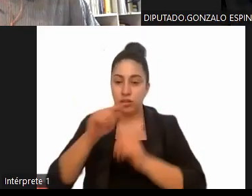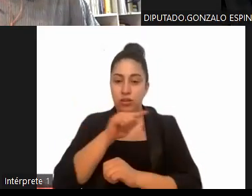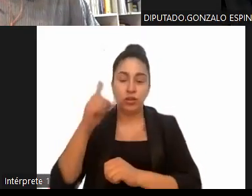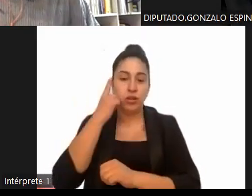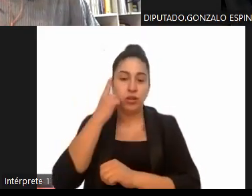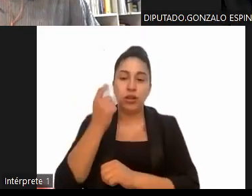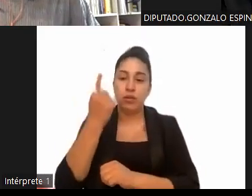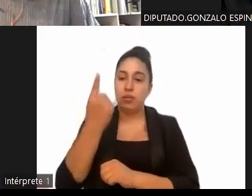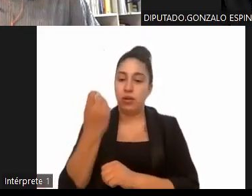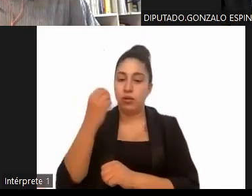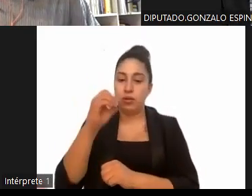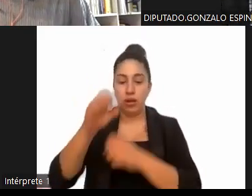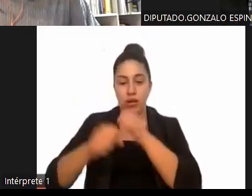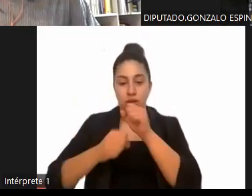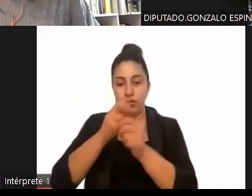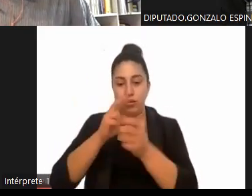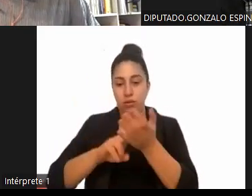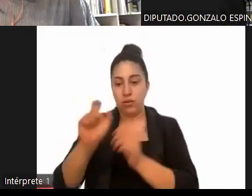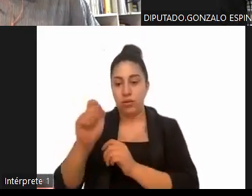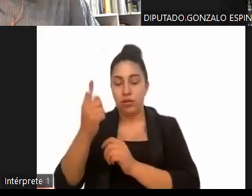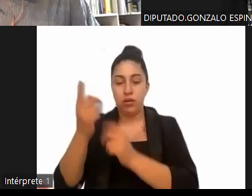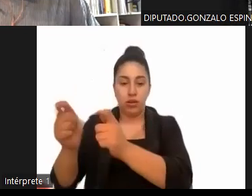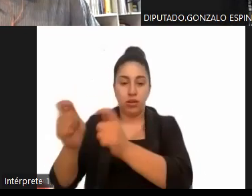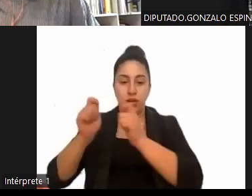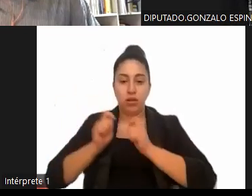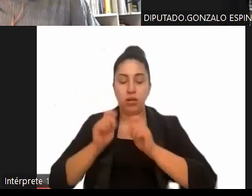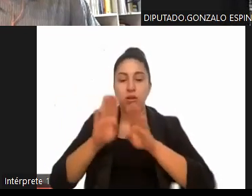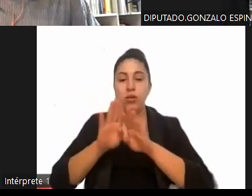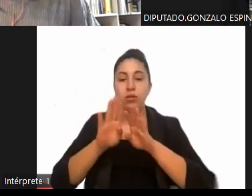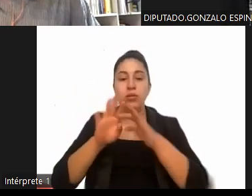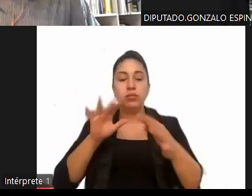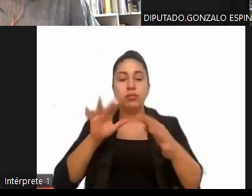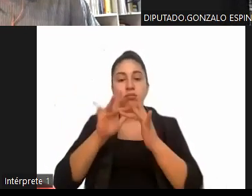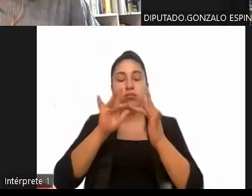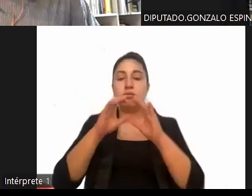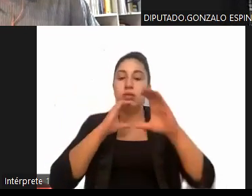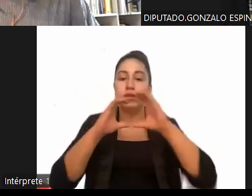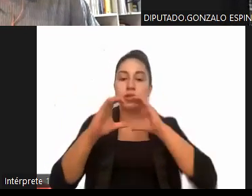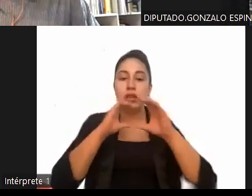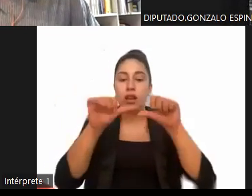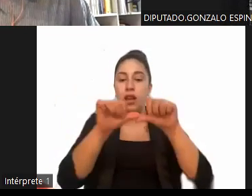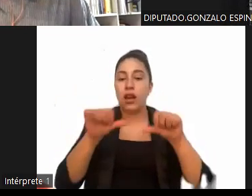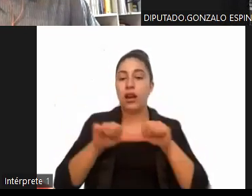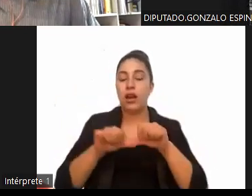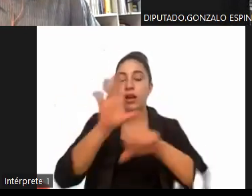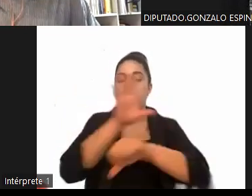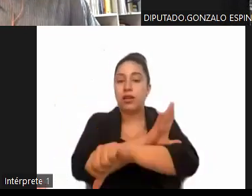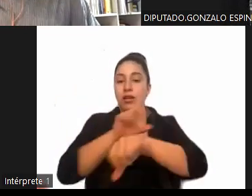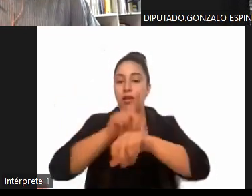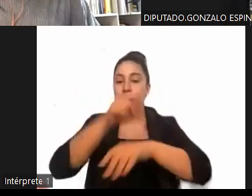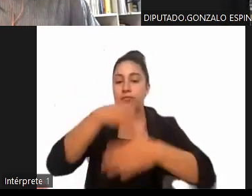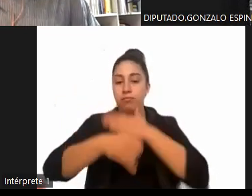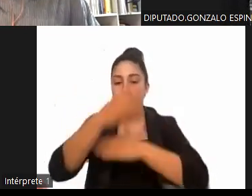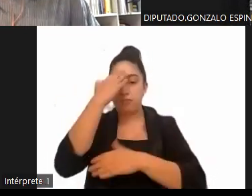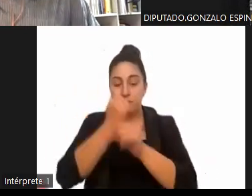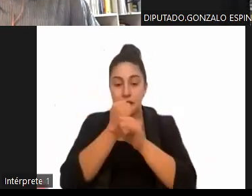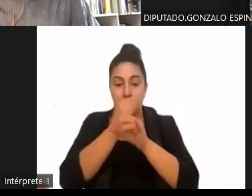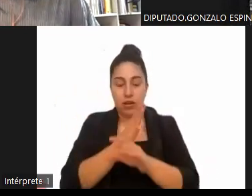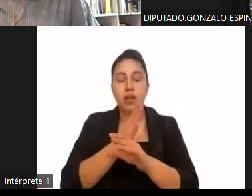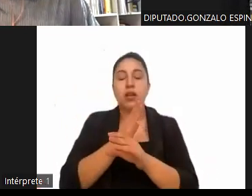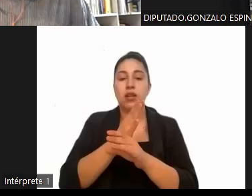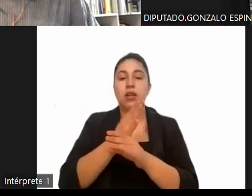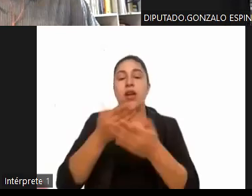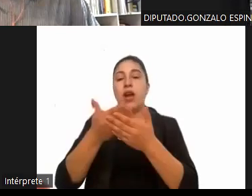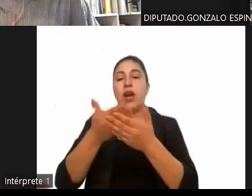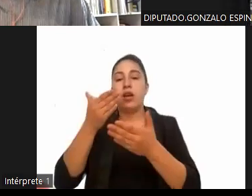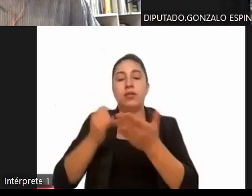octubre de 2022 he asumido el cargo de vinculación institucional de la Unidad de Transparencia. Derivado de lo anterior, se ha realizado la